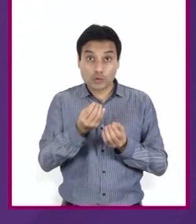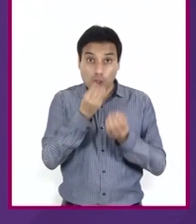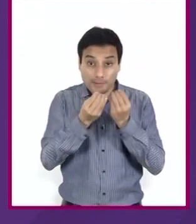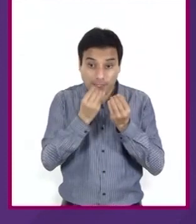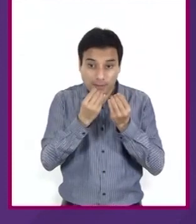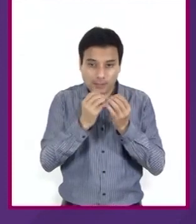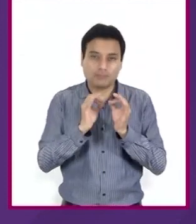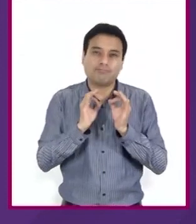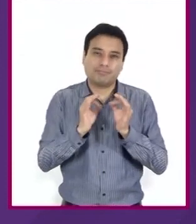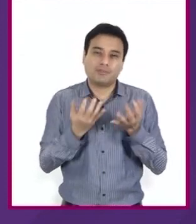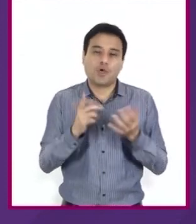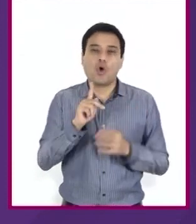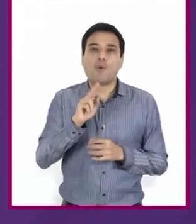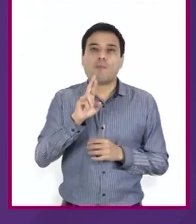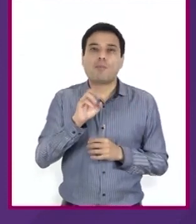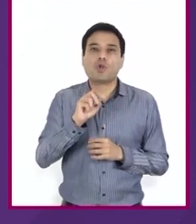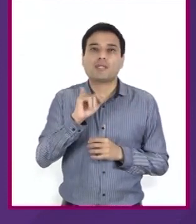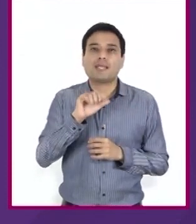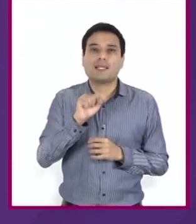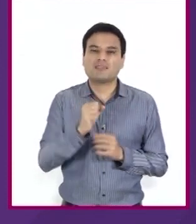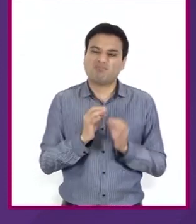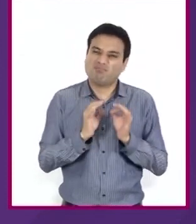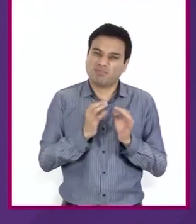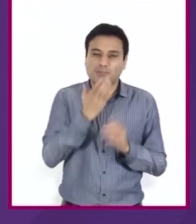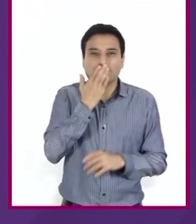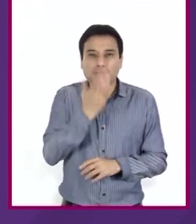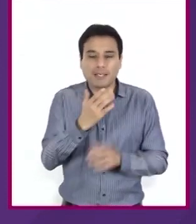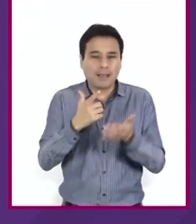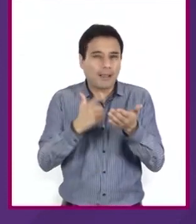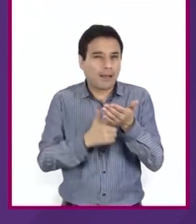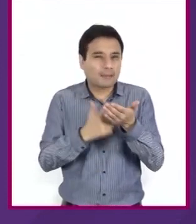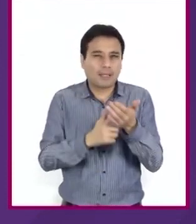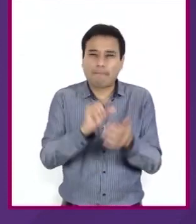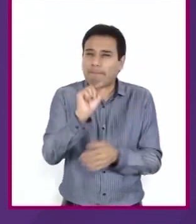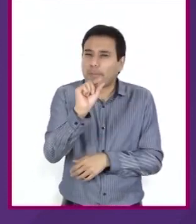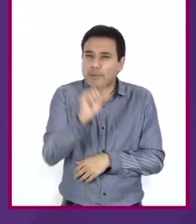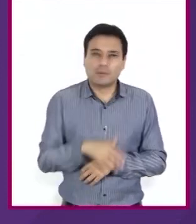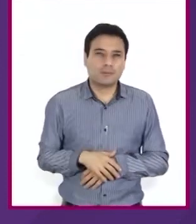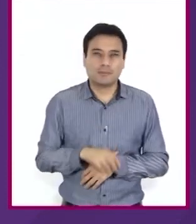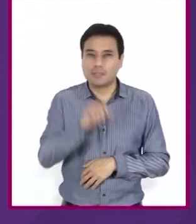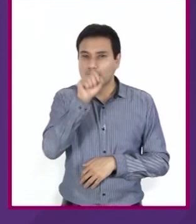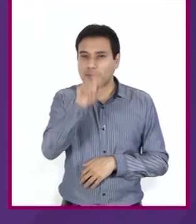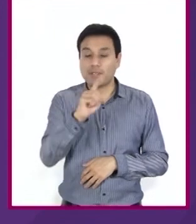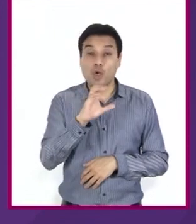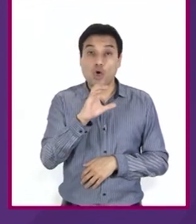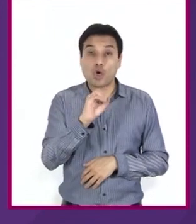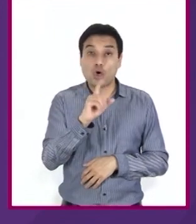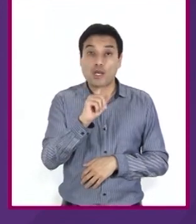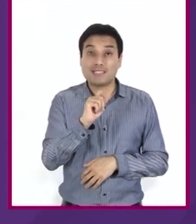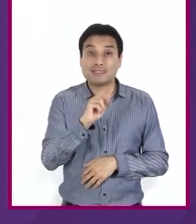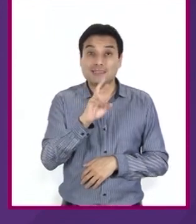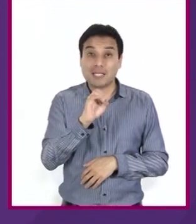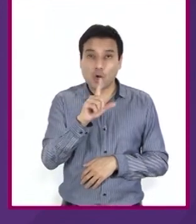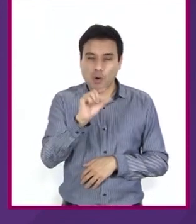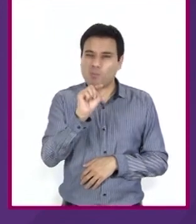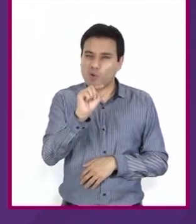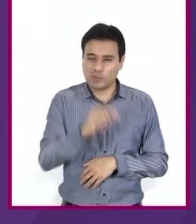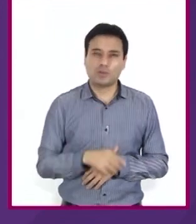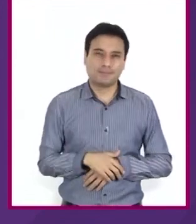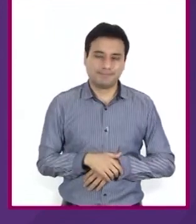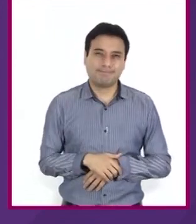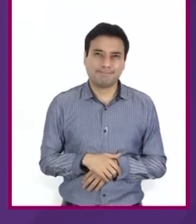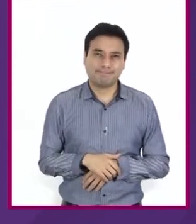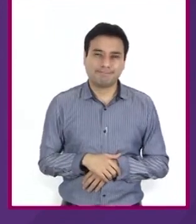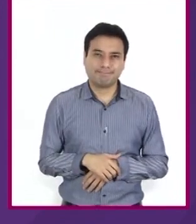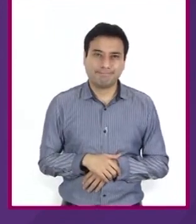obtener proteínas de calidad, con menos grasas saturadas y menos colesterol que los alimentos de origen animal,